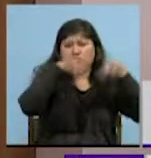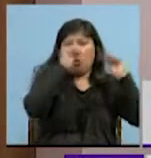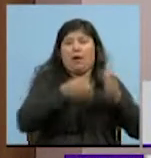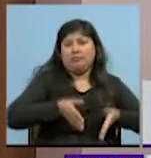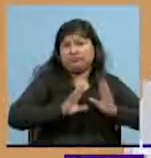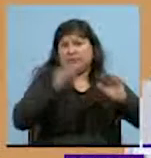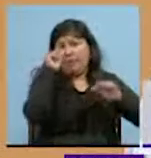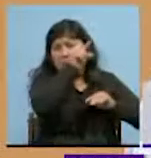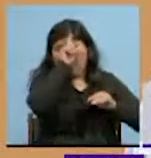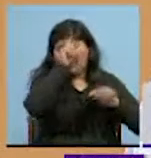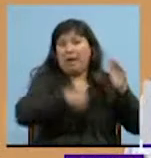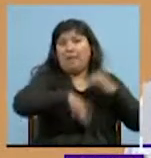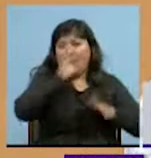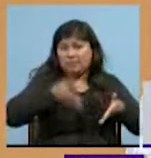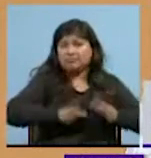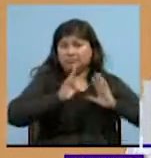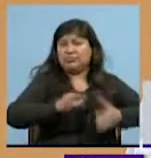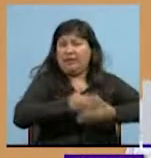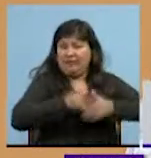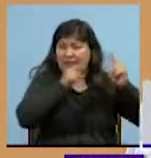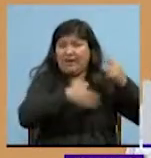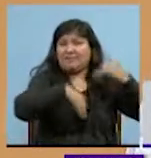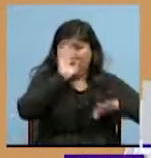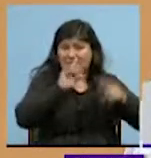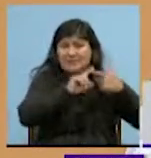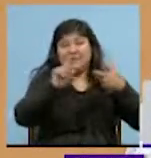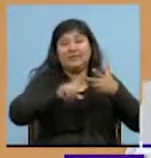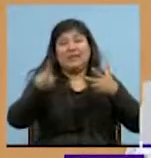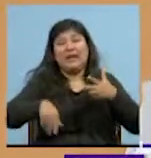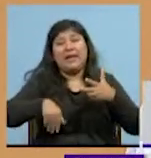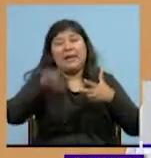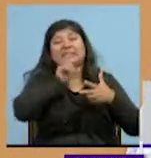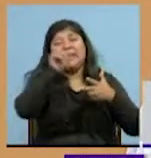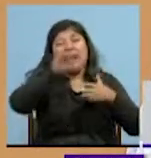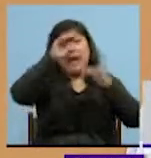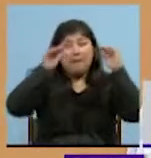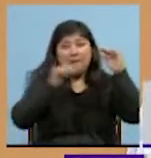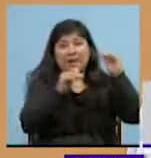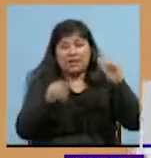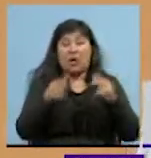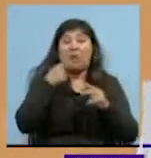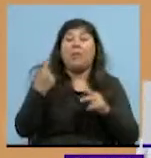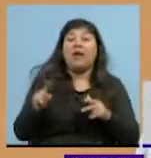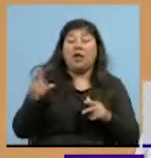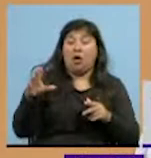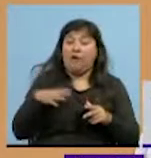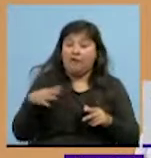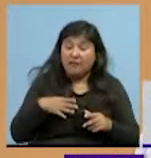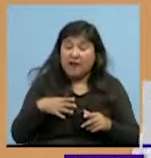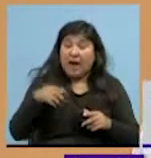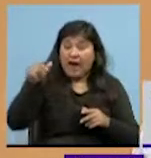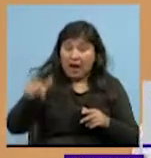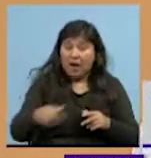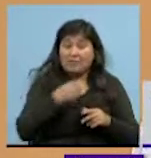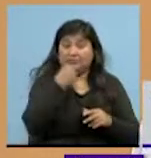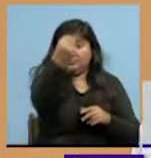obstante, estamos pidiendo un ginecólogo. Tilcara tiene un ginecólogo, se han incorporado dos ginecólogos en Humahuaca porque